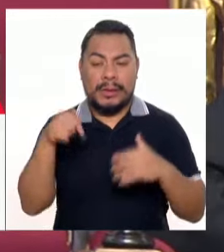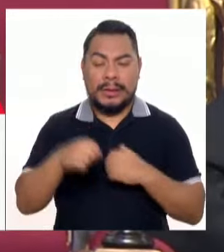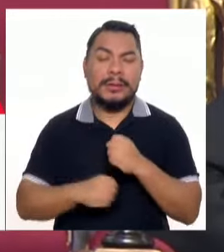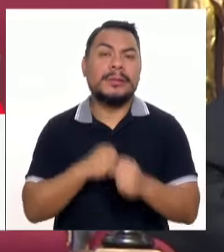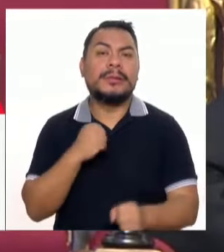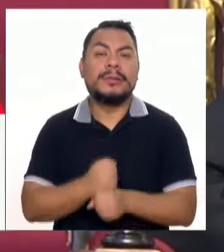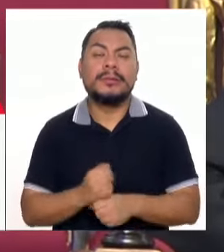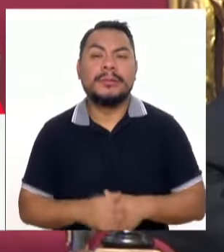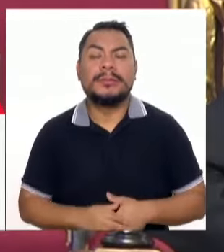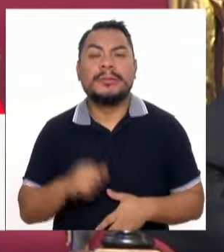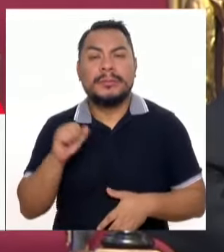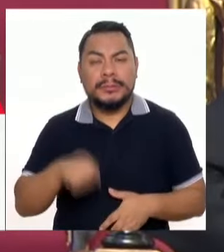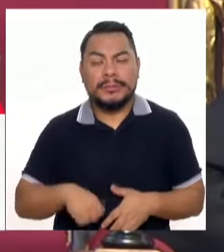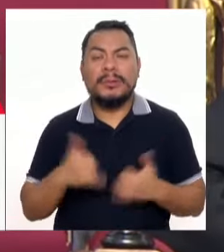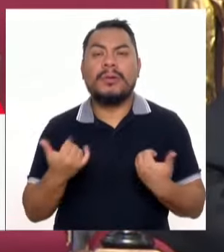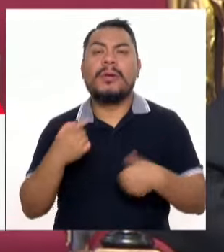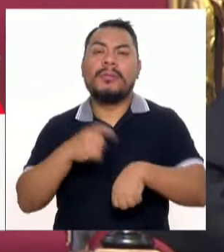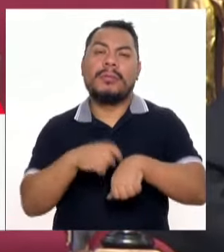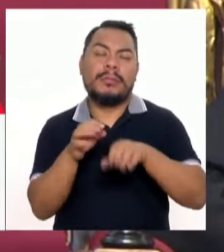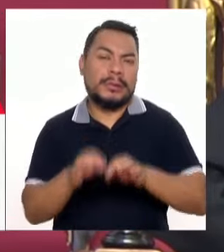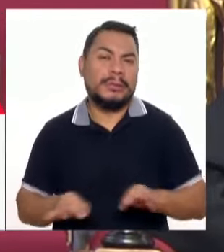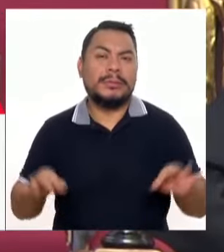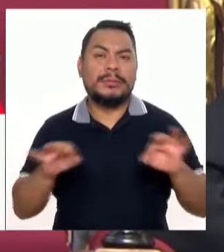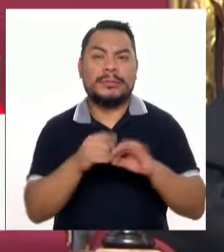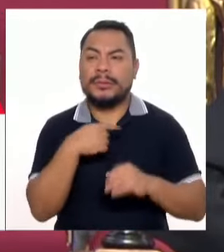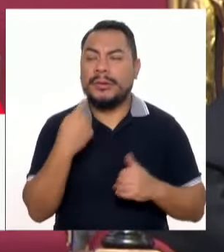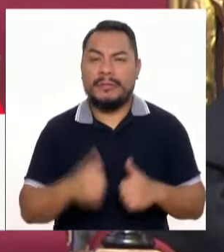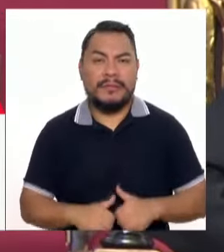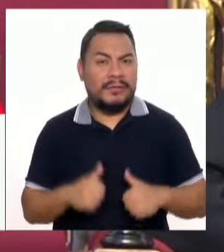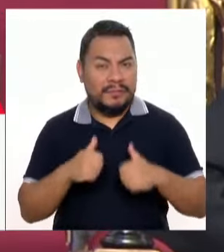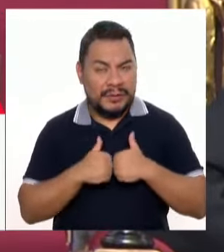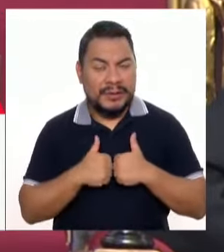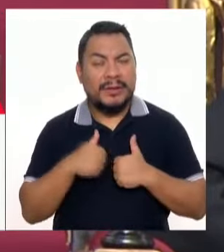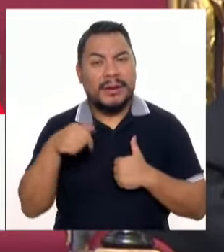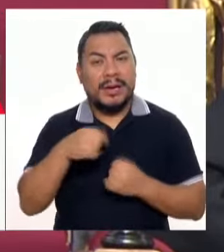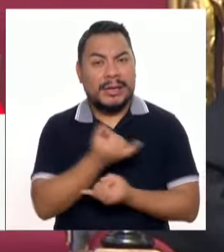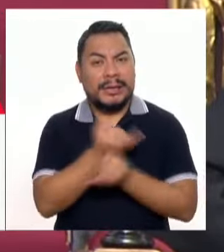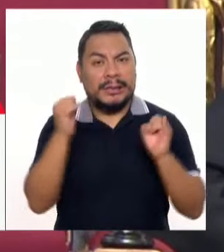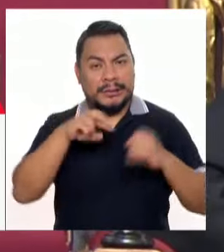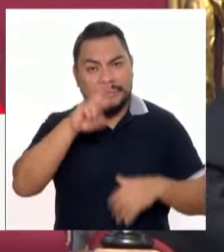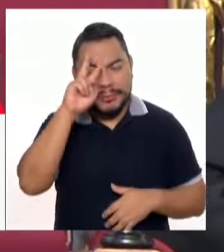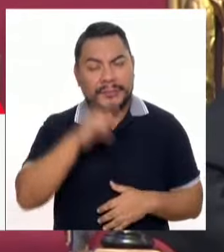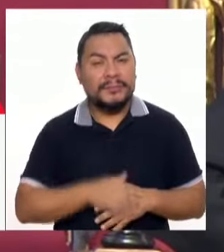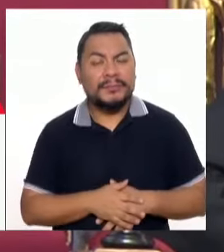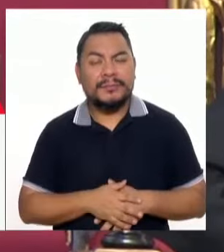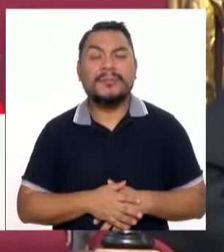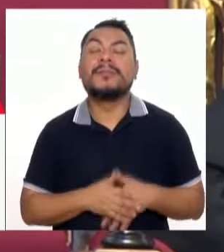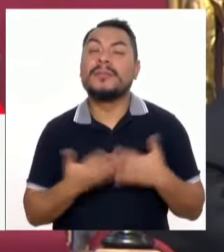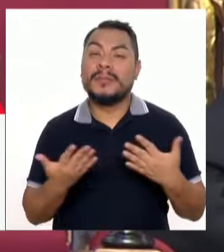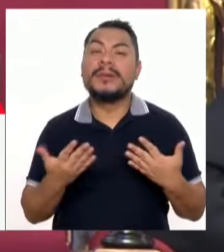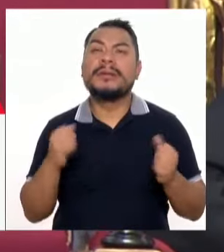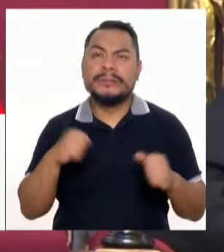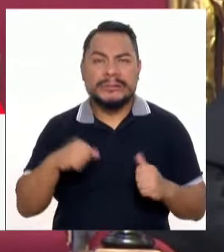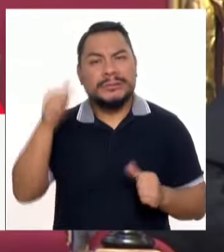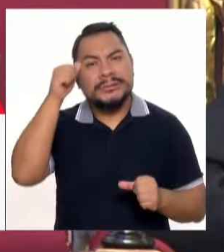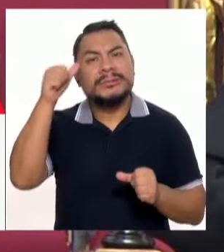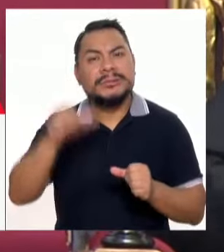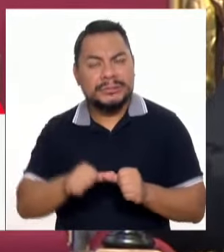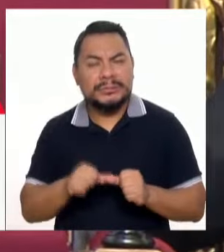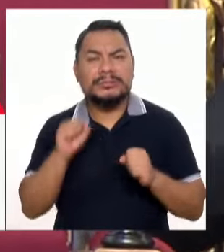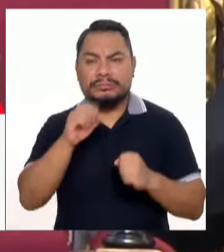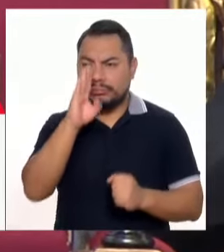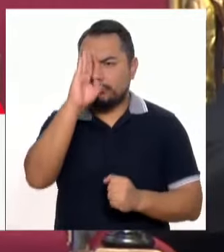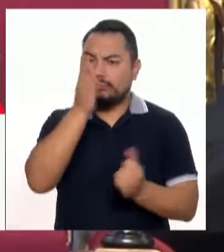año se da en un momento crucial de nuestra vida republicana. No puedo dejar de recordar la actuación